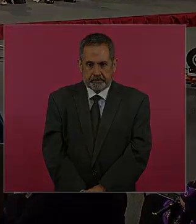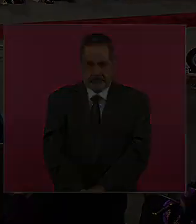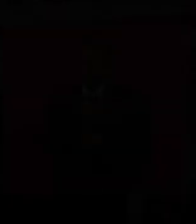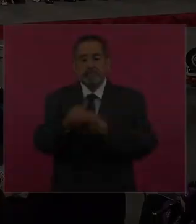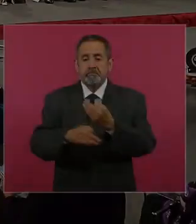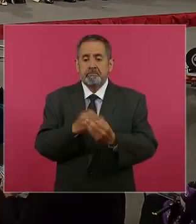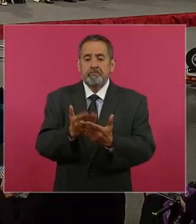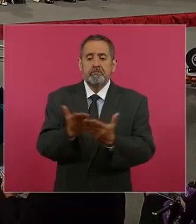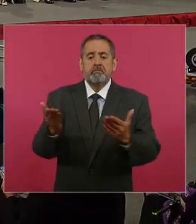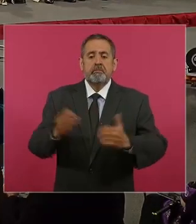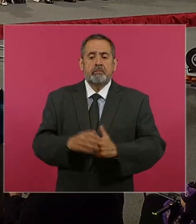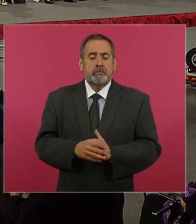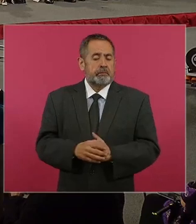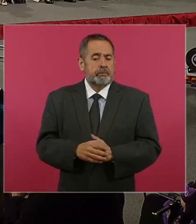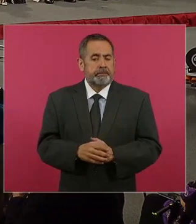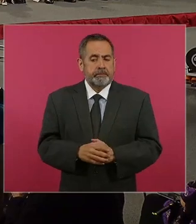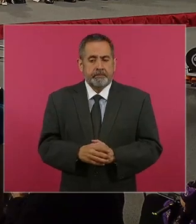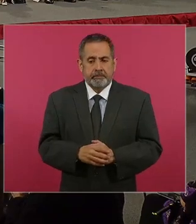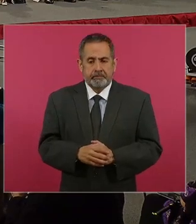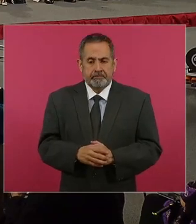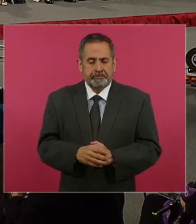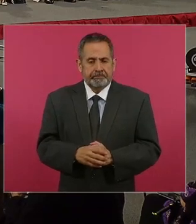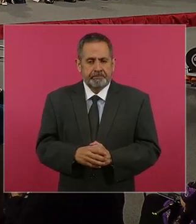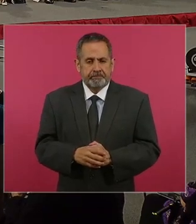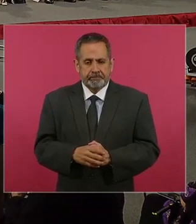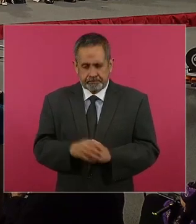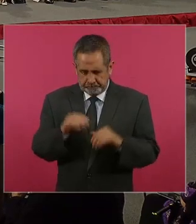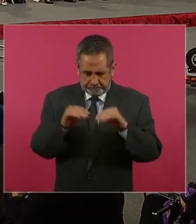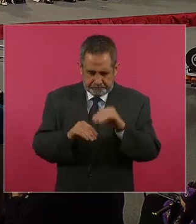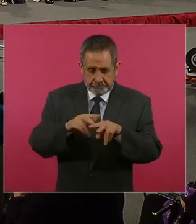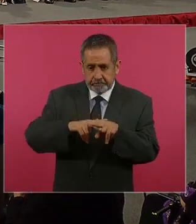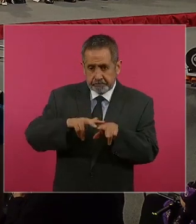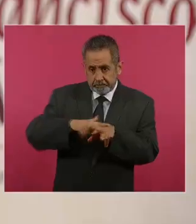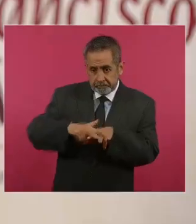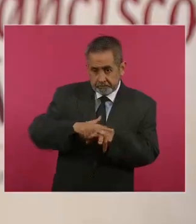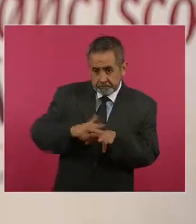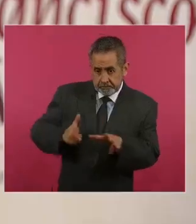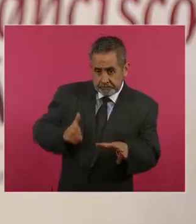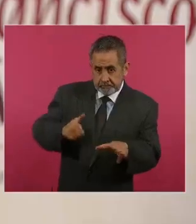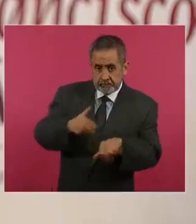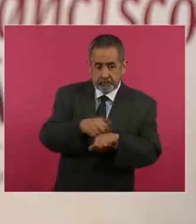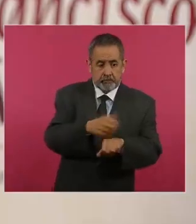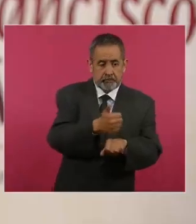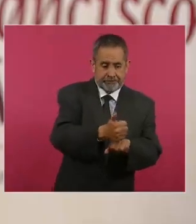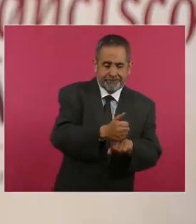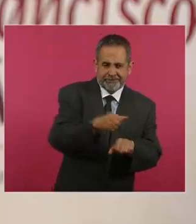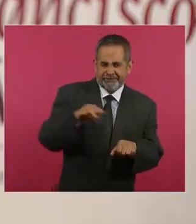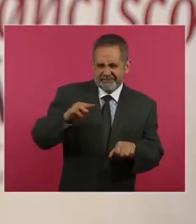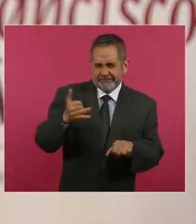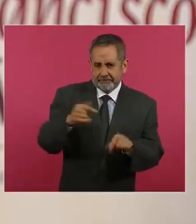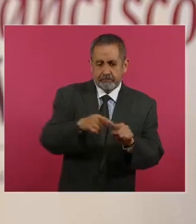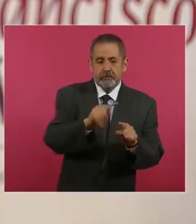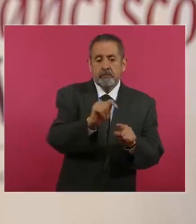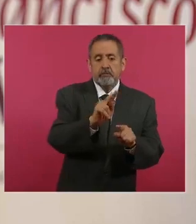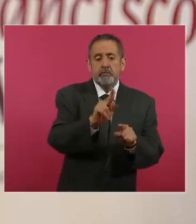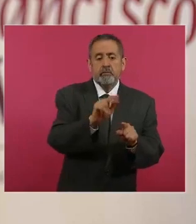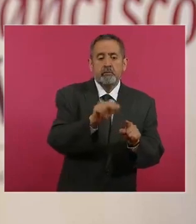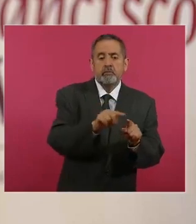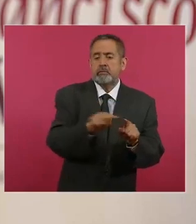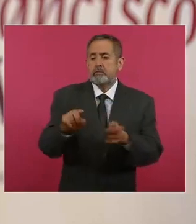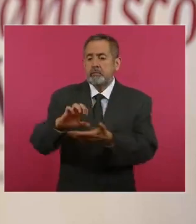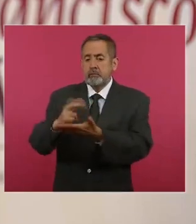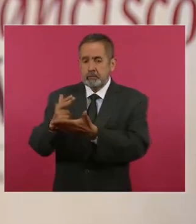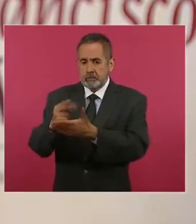a la primera. Además de la construcción de las vías férreas en el tramo 6 del Tren Maya, que va de Tulum a Chetumal,